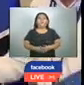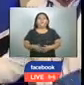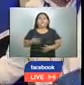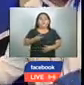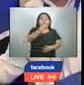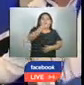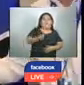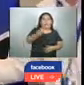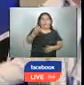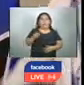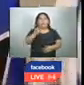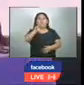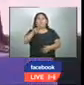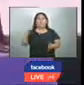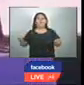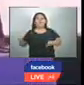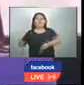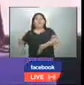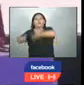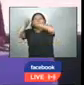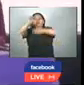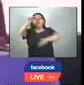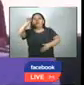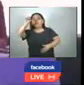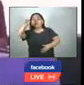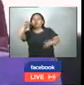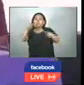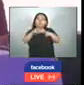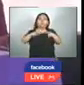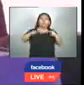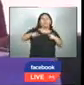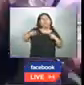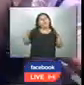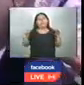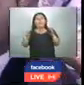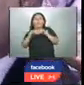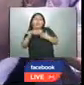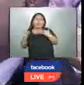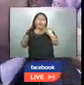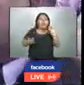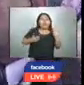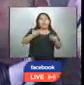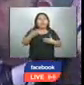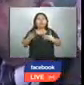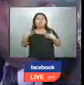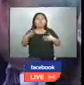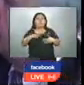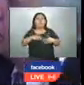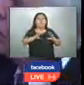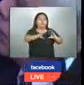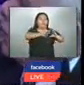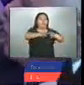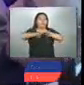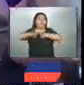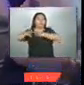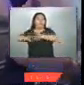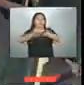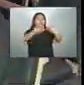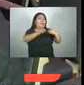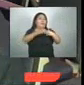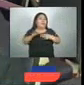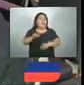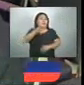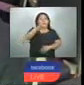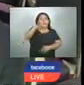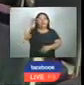tres días consecutivos, la institución ha realizado la conferencia de protocolo de TICAL, donde se congregan delegaciones de organismos electorales de